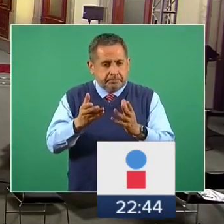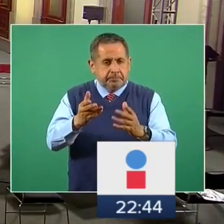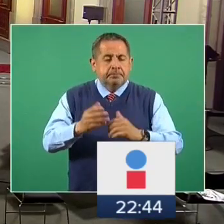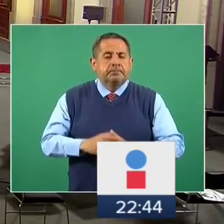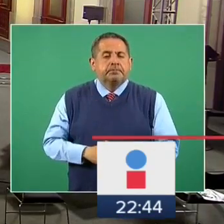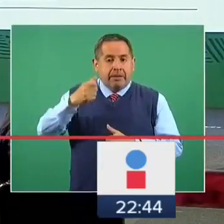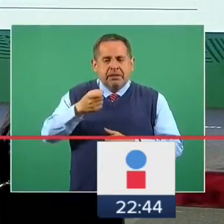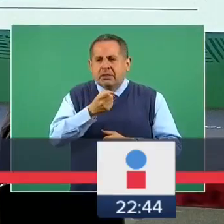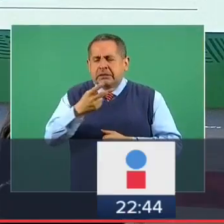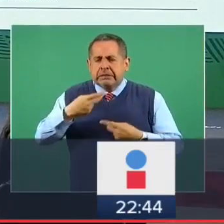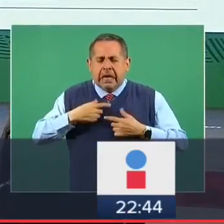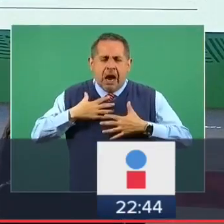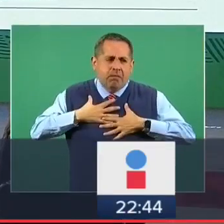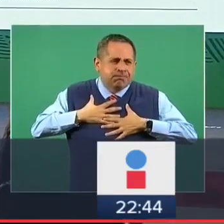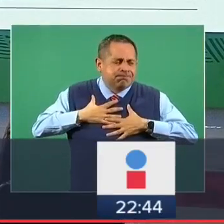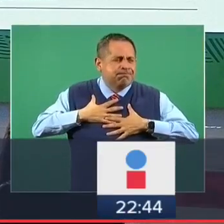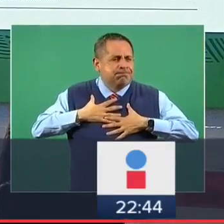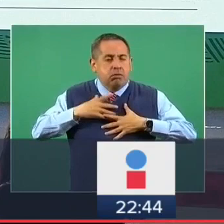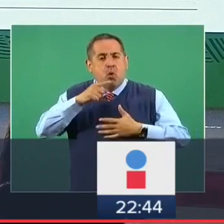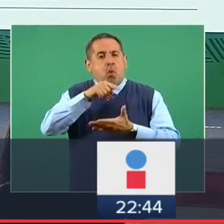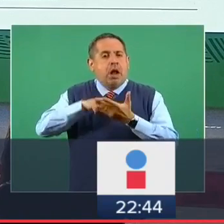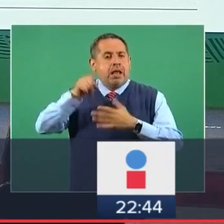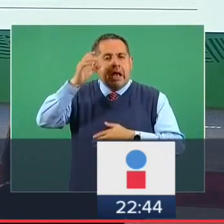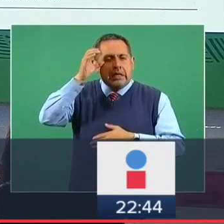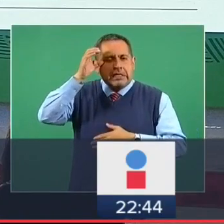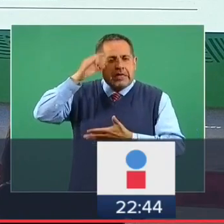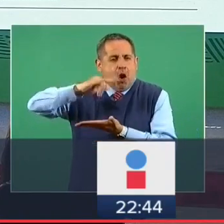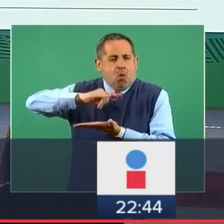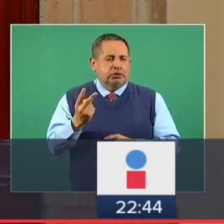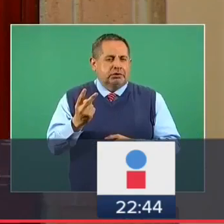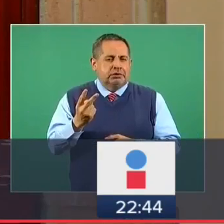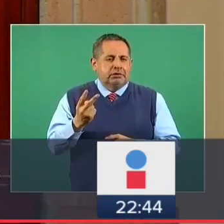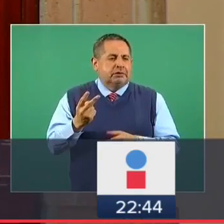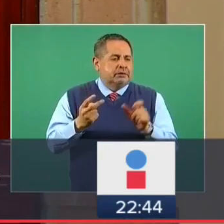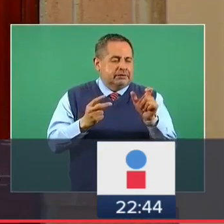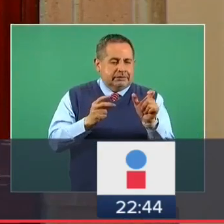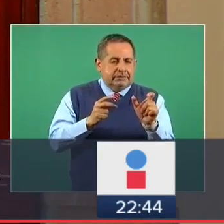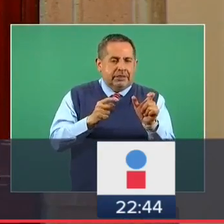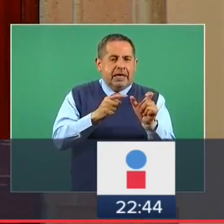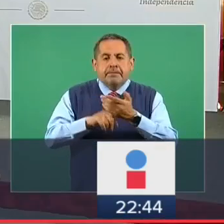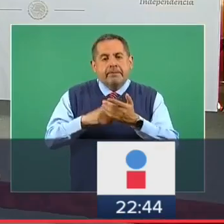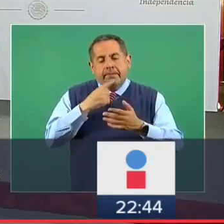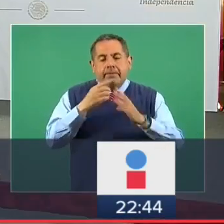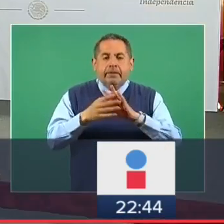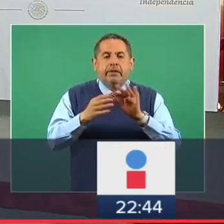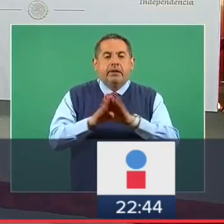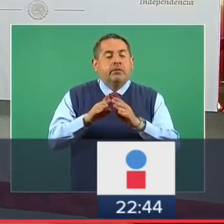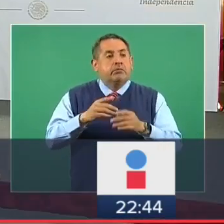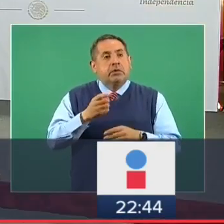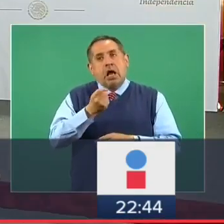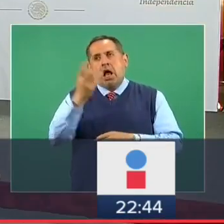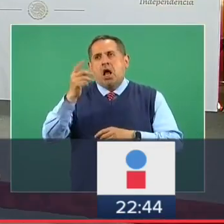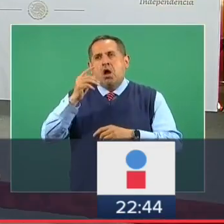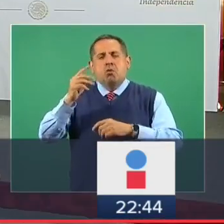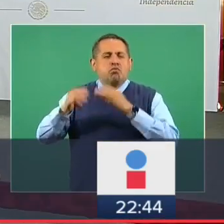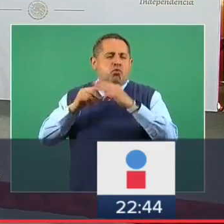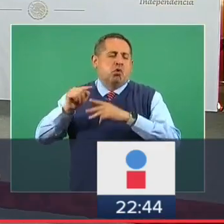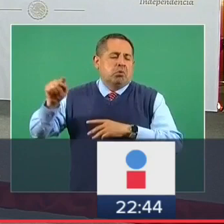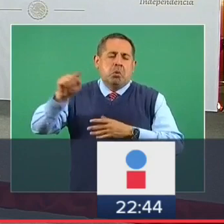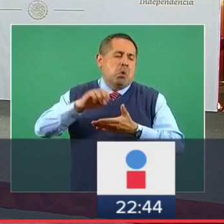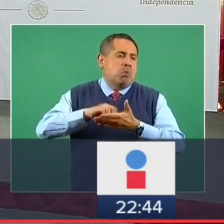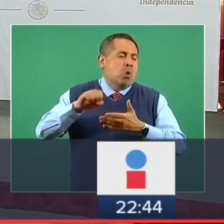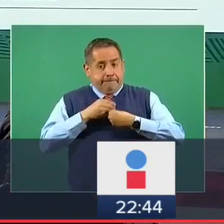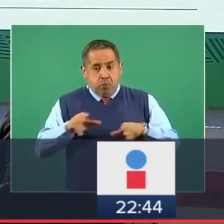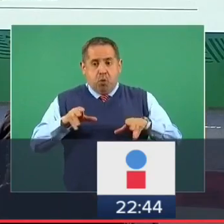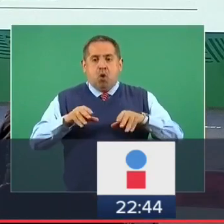doctor josé luís alomía recordó que hace un año se llevó a cabo hace un año ya se llevó a cabo la primera conferencia de prensa